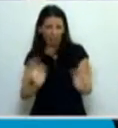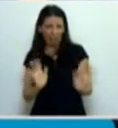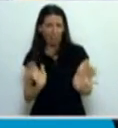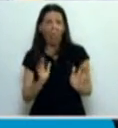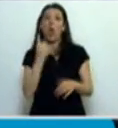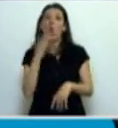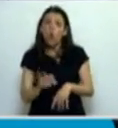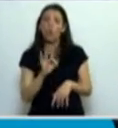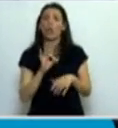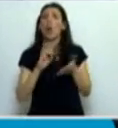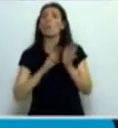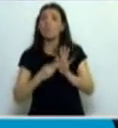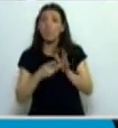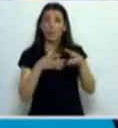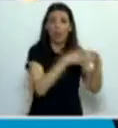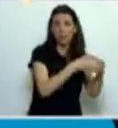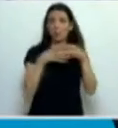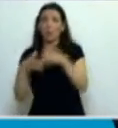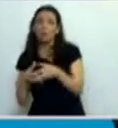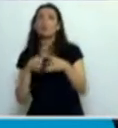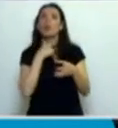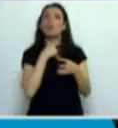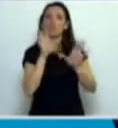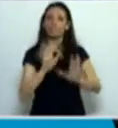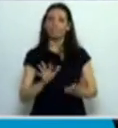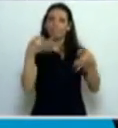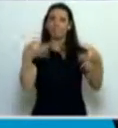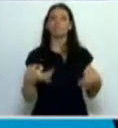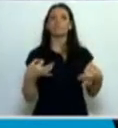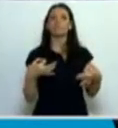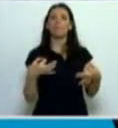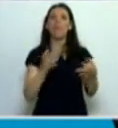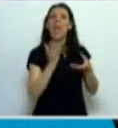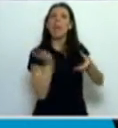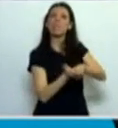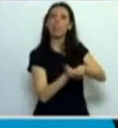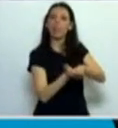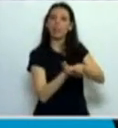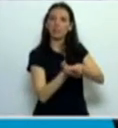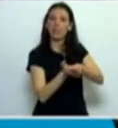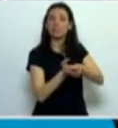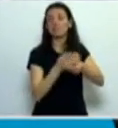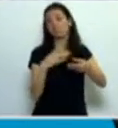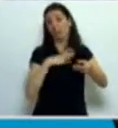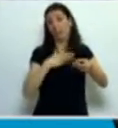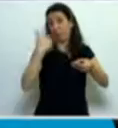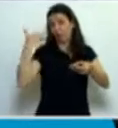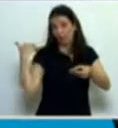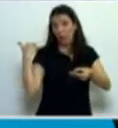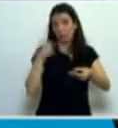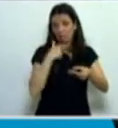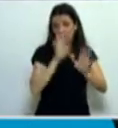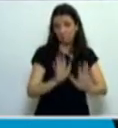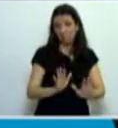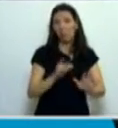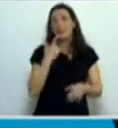significa es que la Comisión Mixta decidió poner en orden los expedientes que tenía pendientes. Es verdad